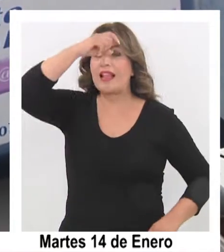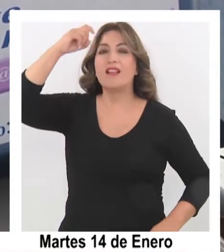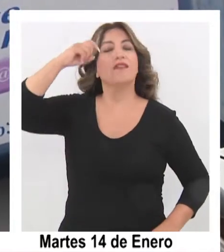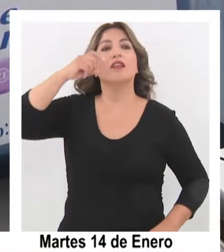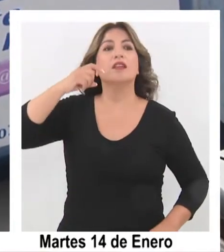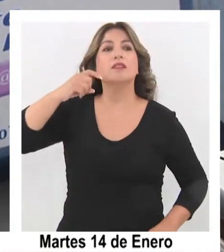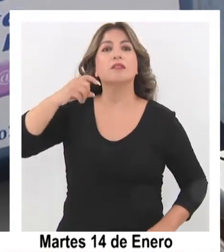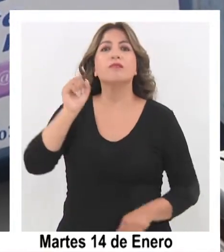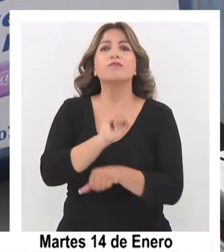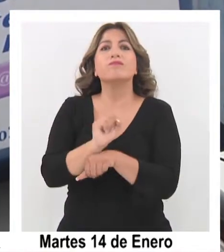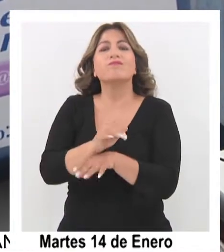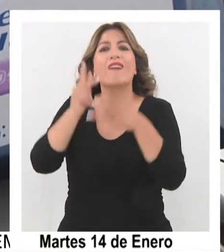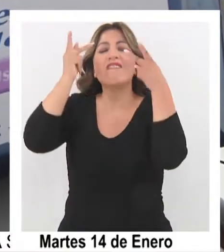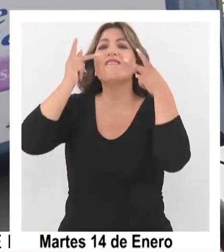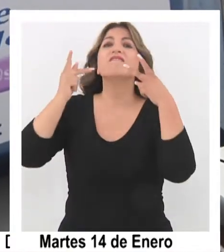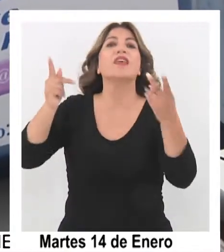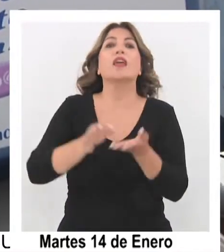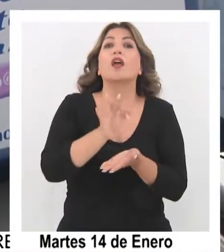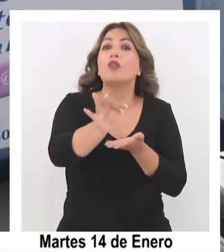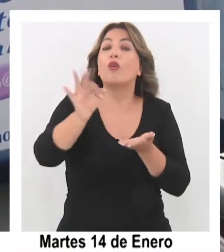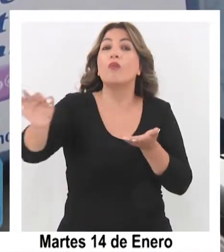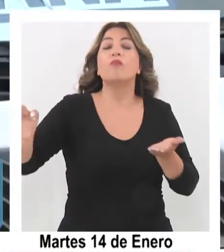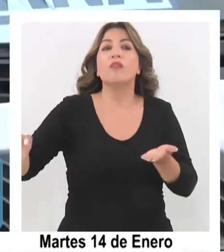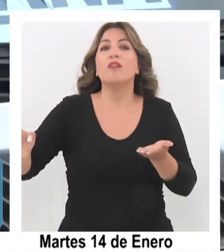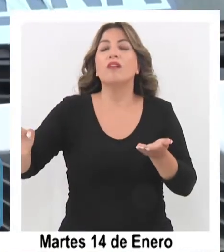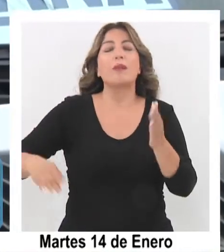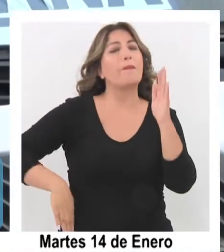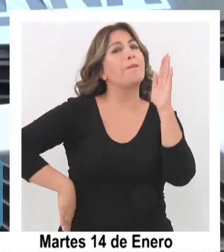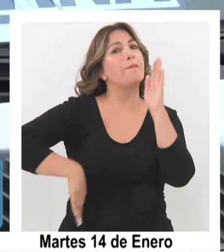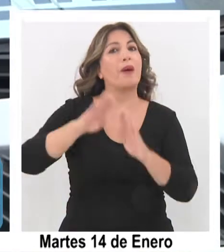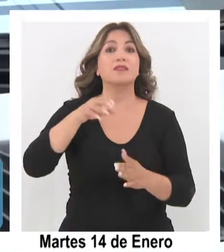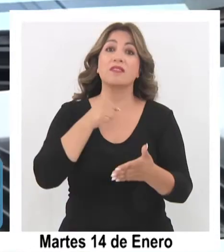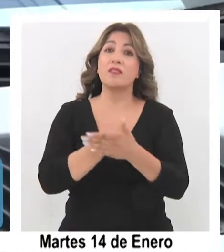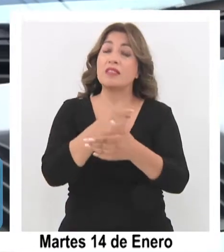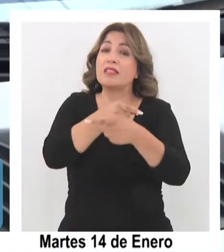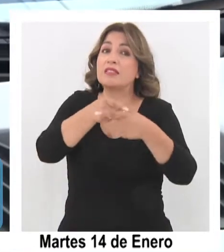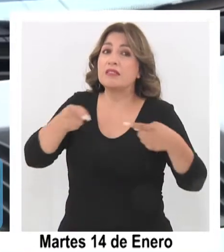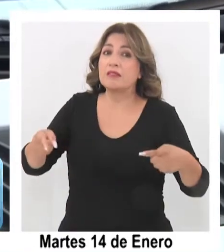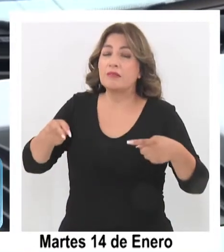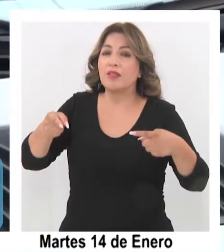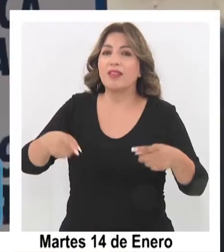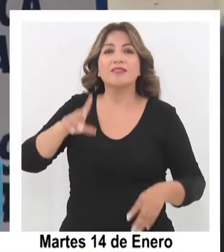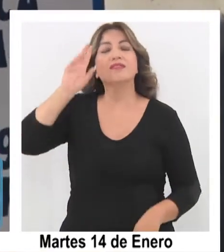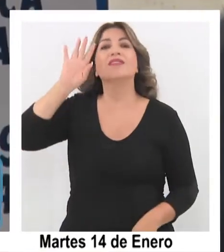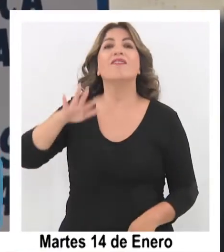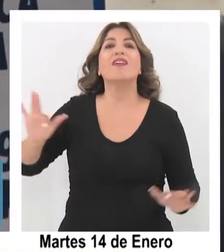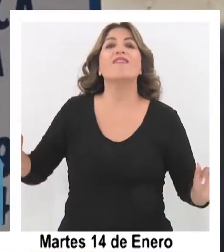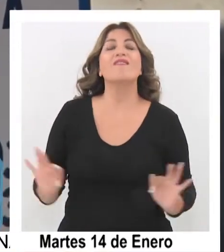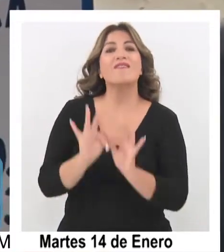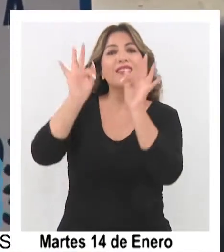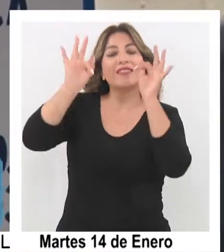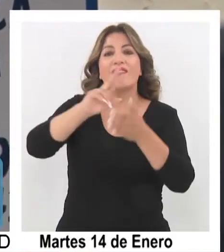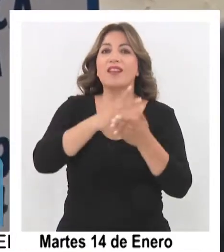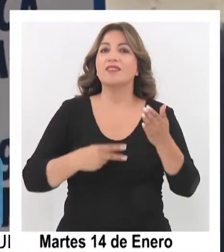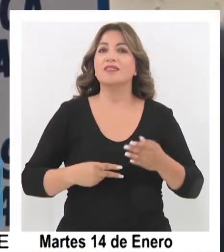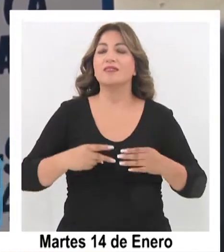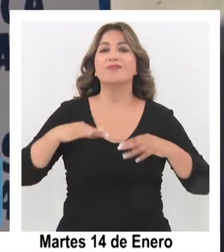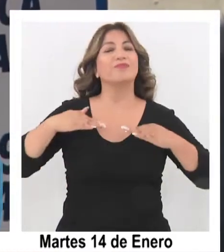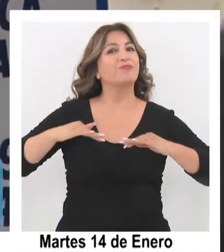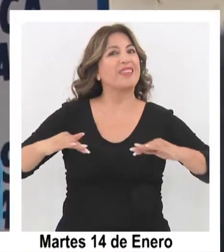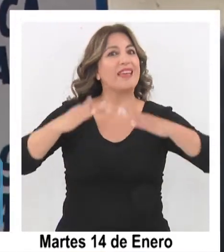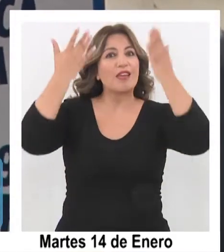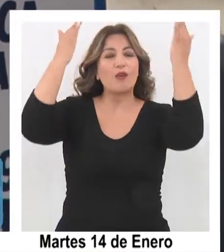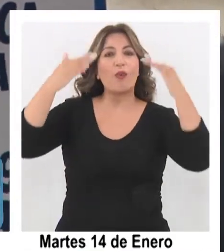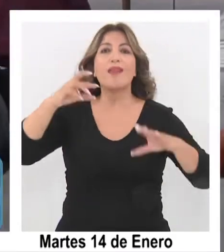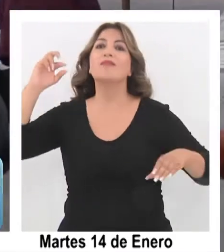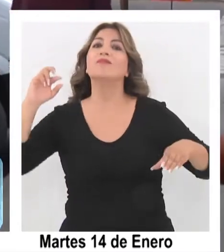Durante el verano aumenta la movilización hacia los pueblos del interior, sobre todo este fin de semana que están previstos festivales artísticos